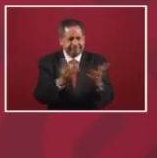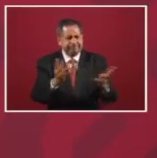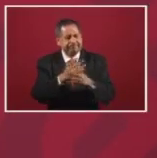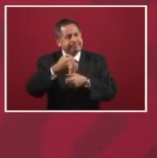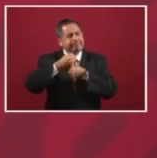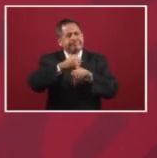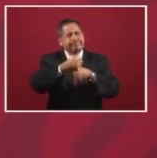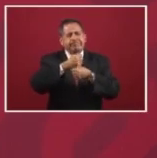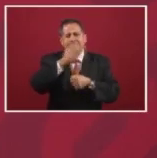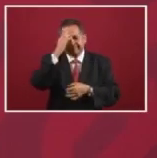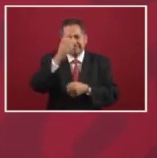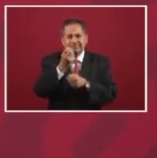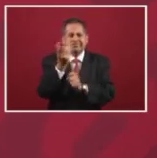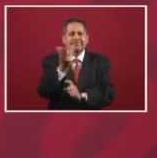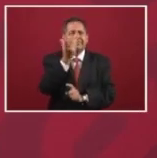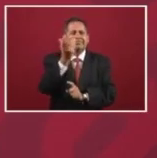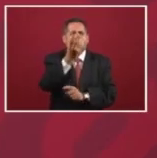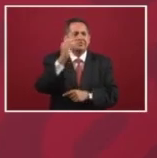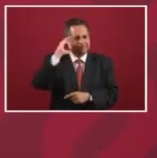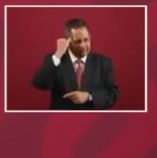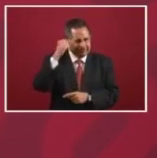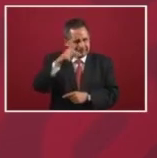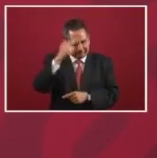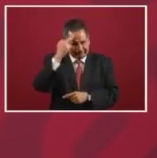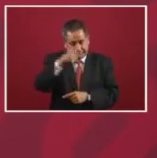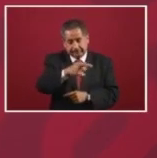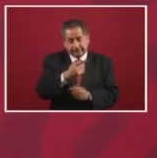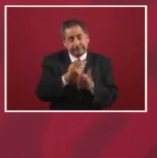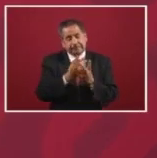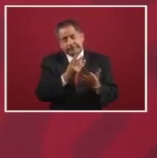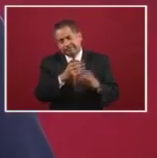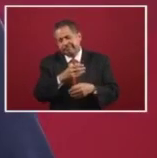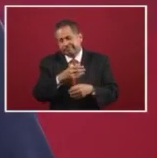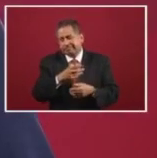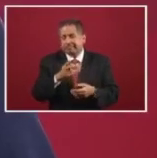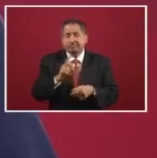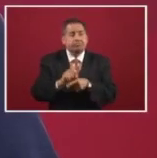Antorcha Campesina, porque desde entonces